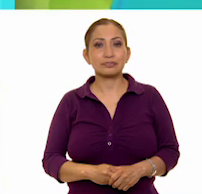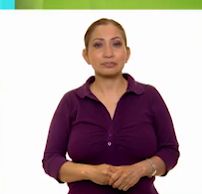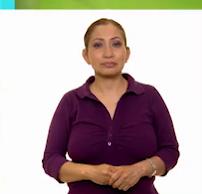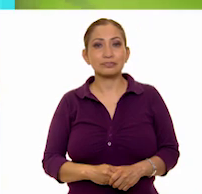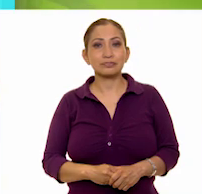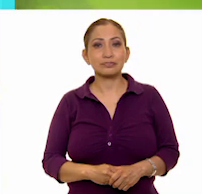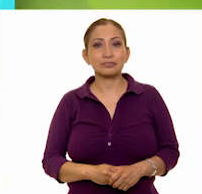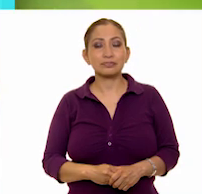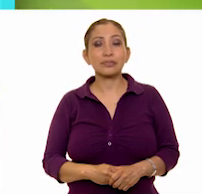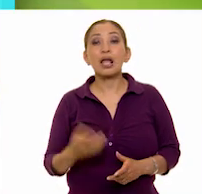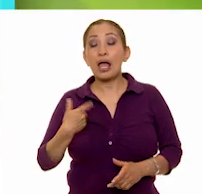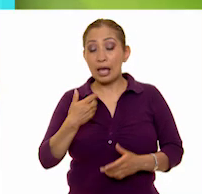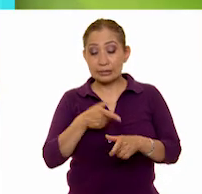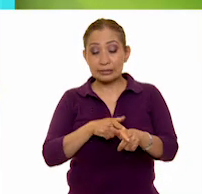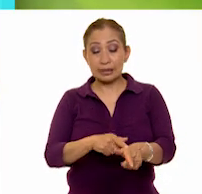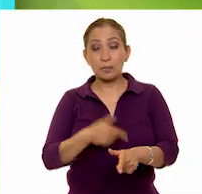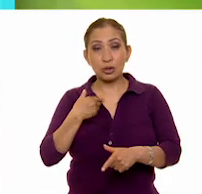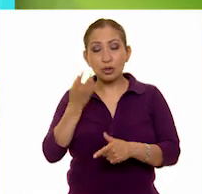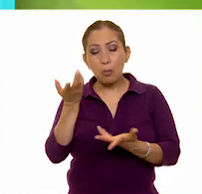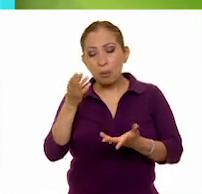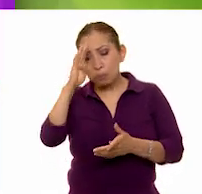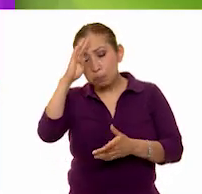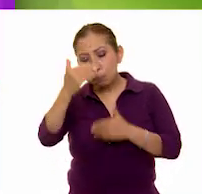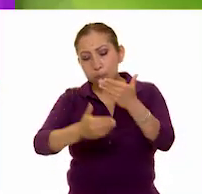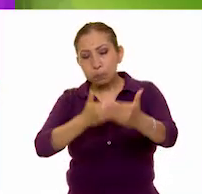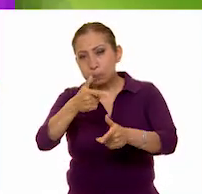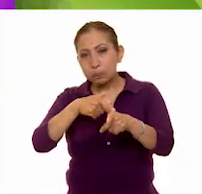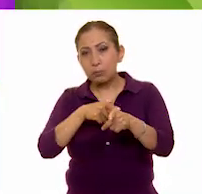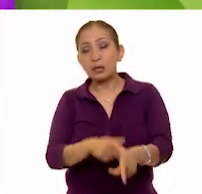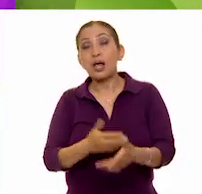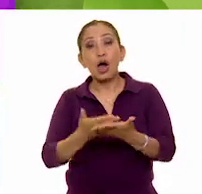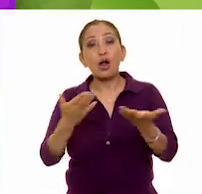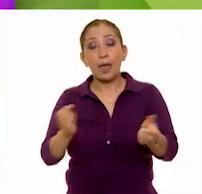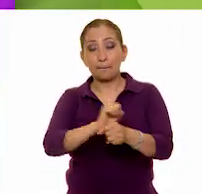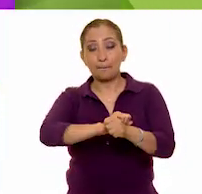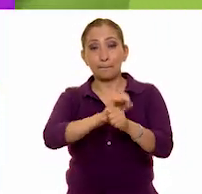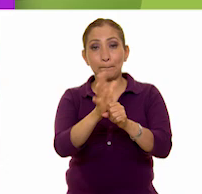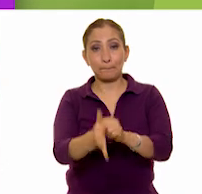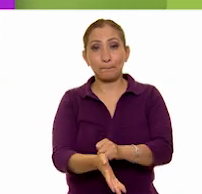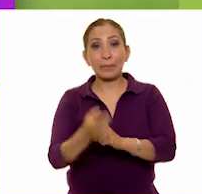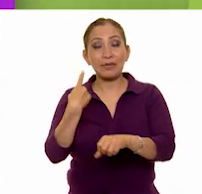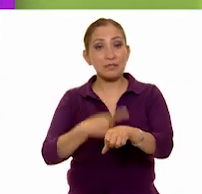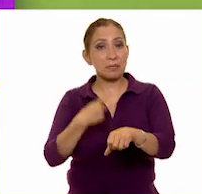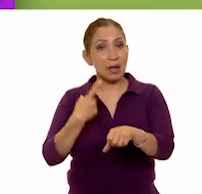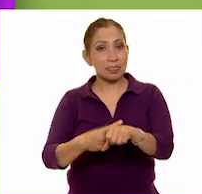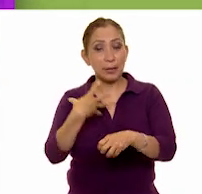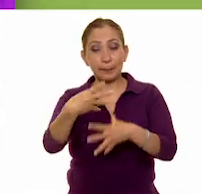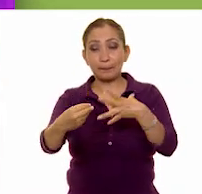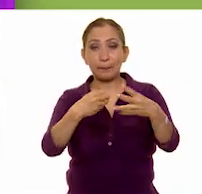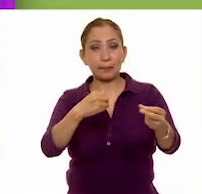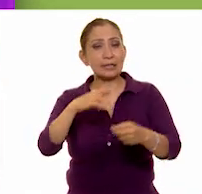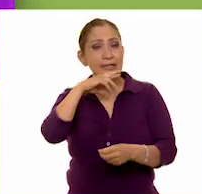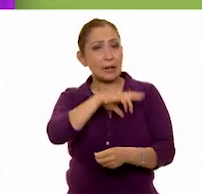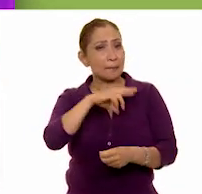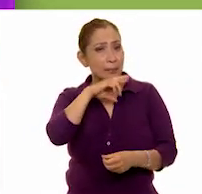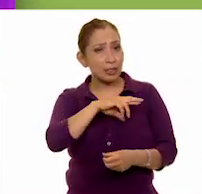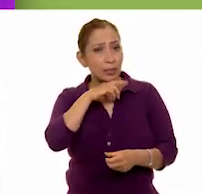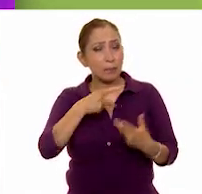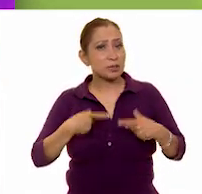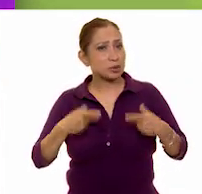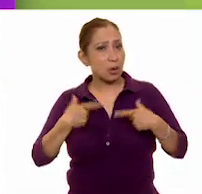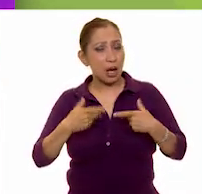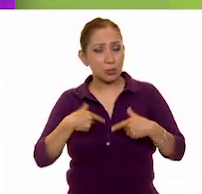Buenas prácticas para seguir adelante. Como todos sabemos, la COVID-19 es una enfermedad que se contagia muy fácilmente entre